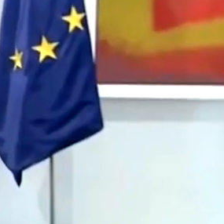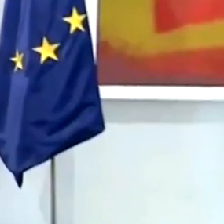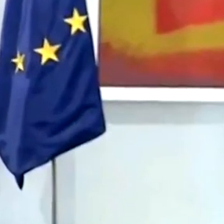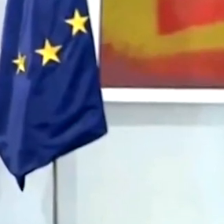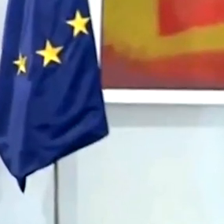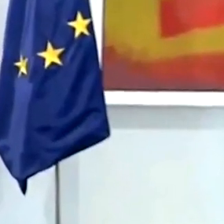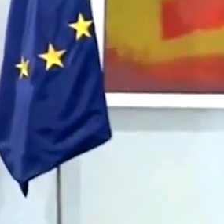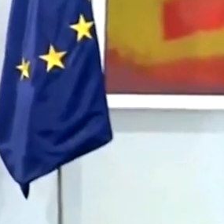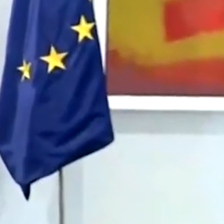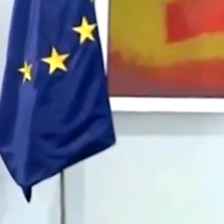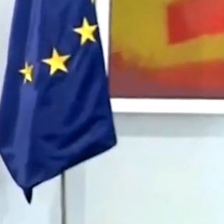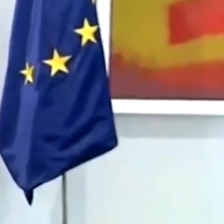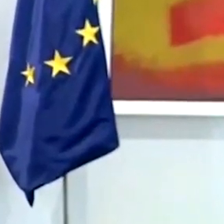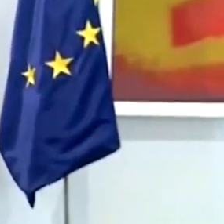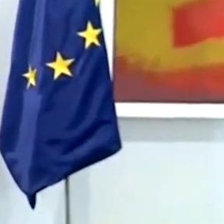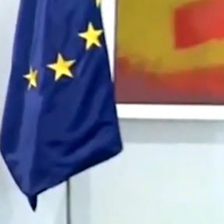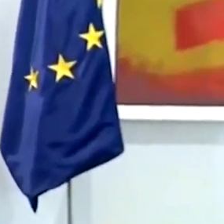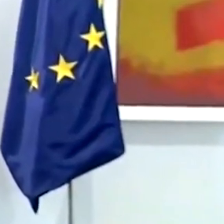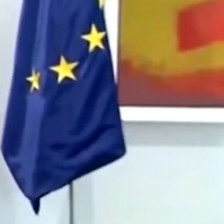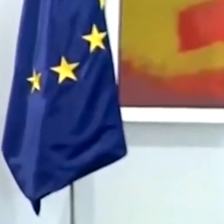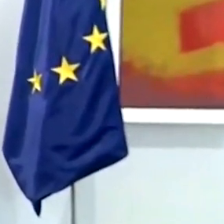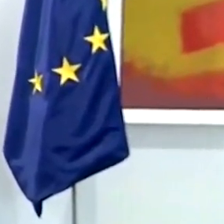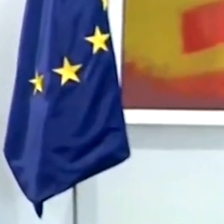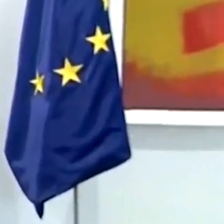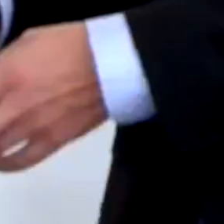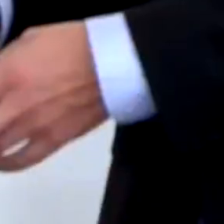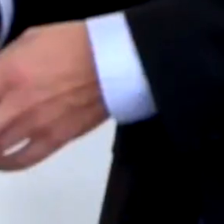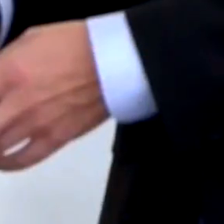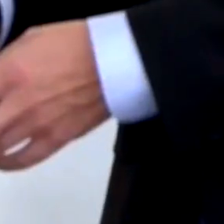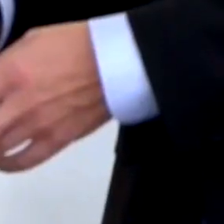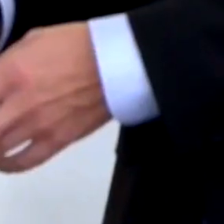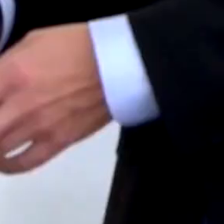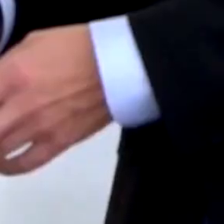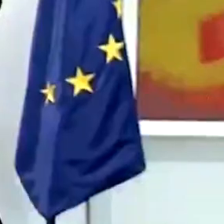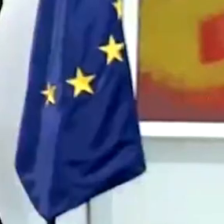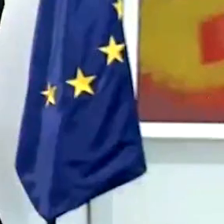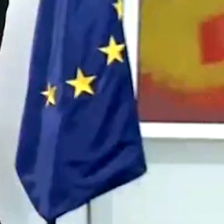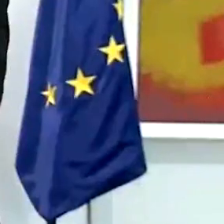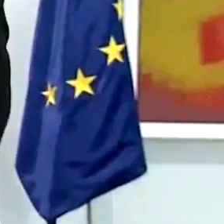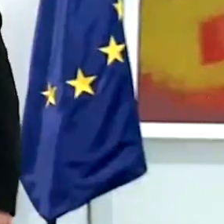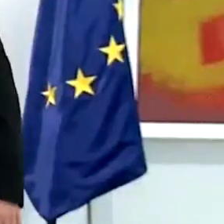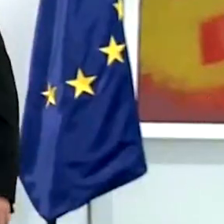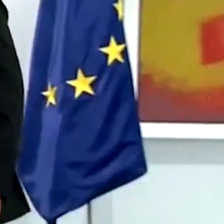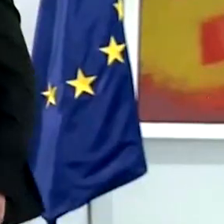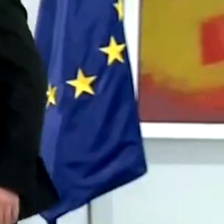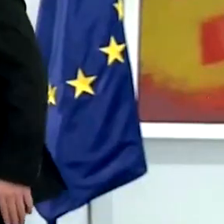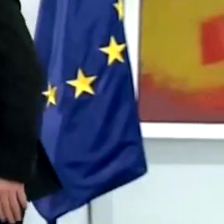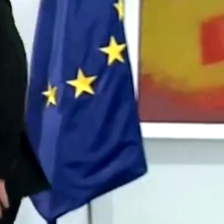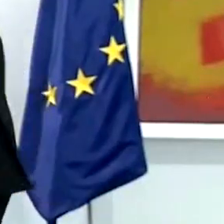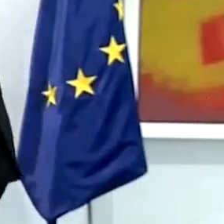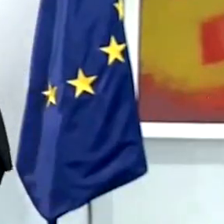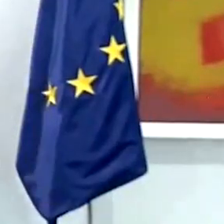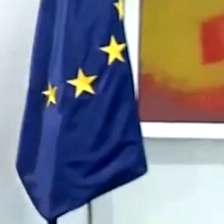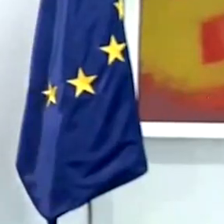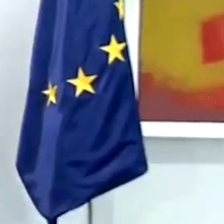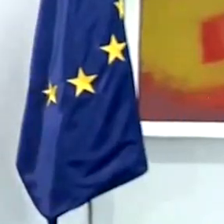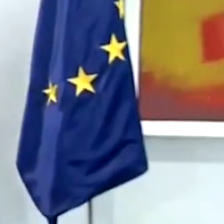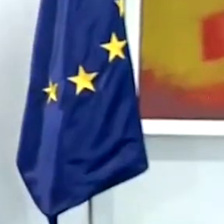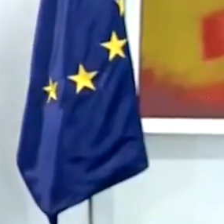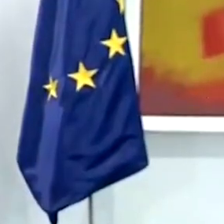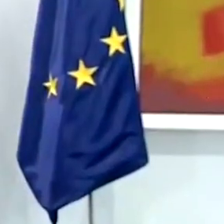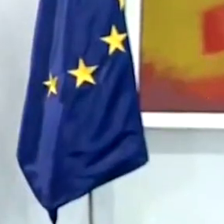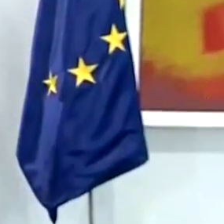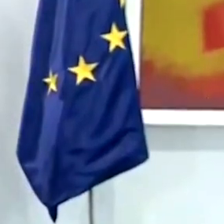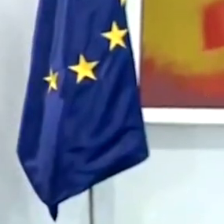historia. Junto al vicepresidente segundo, Pablo Iglesias, ha avanzado parte del proyecto que aprueba este martes el Consejo